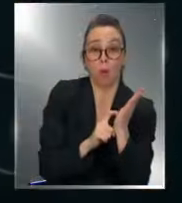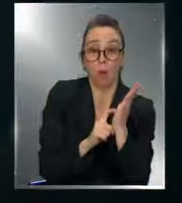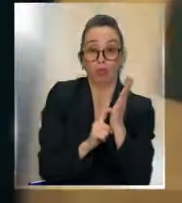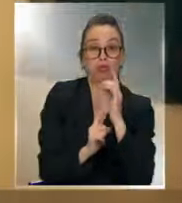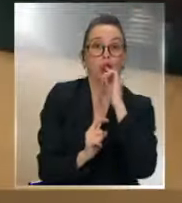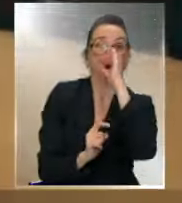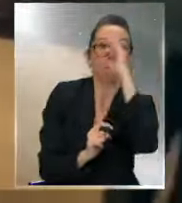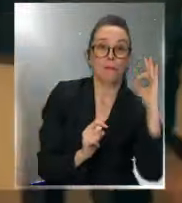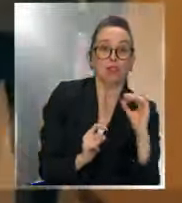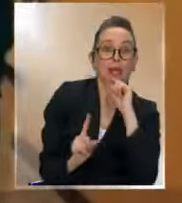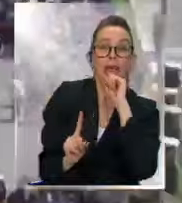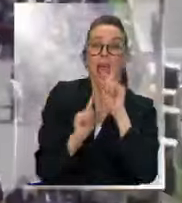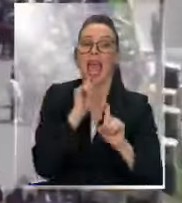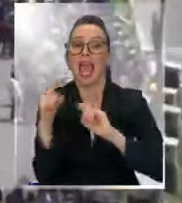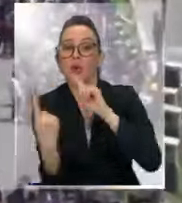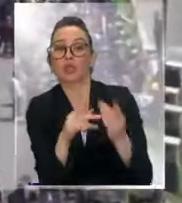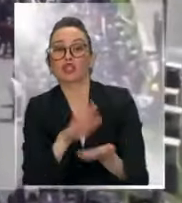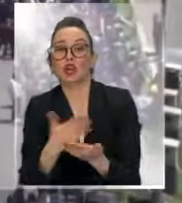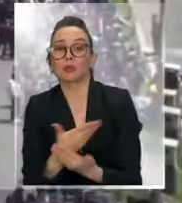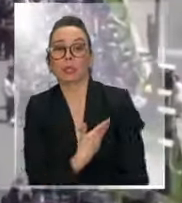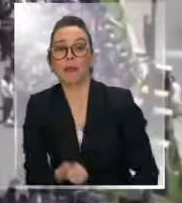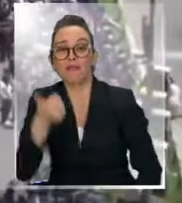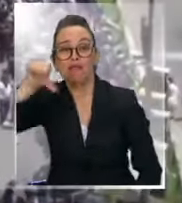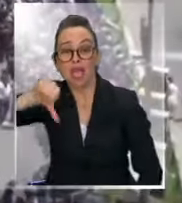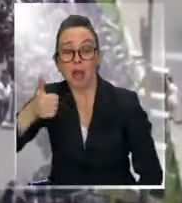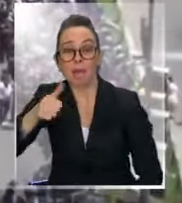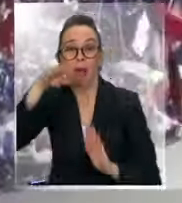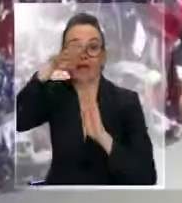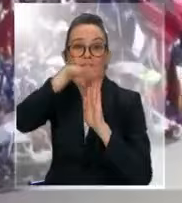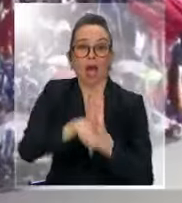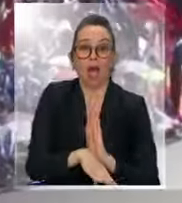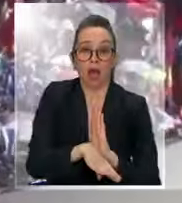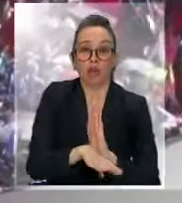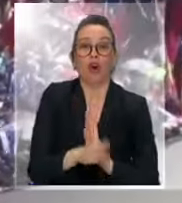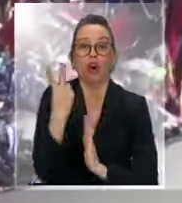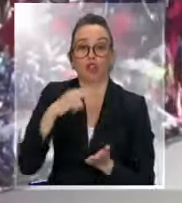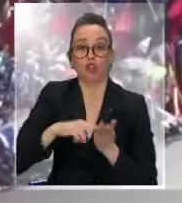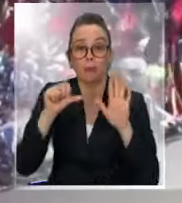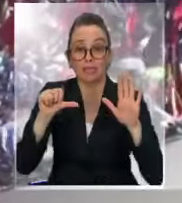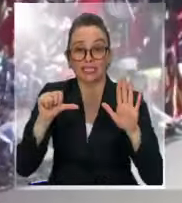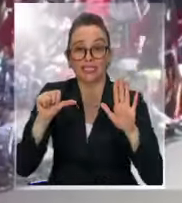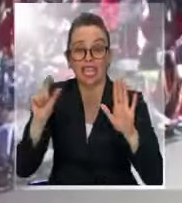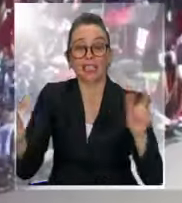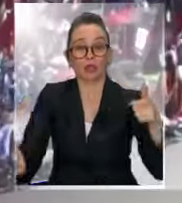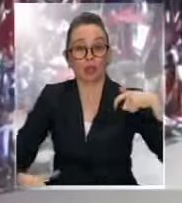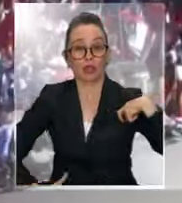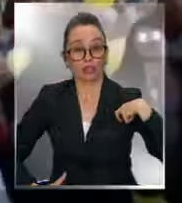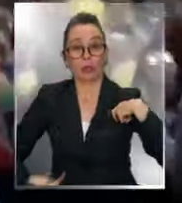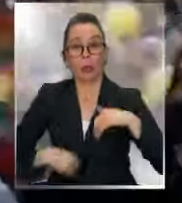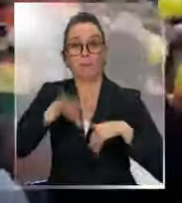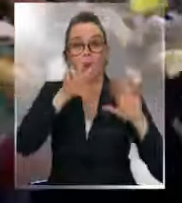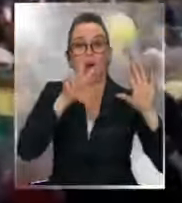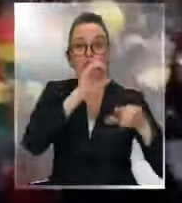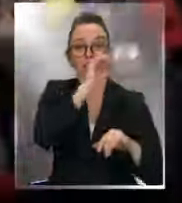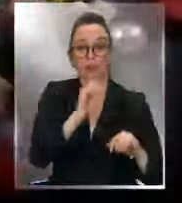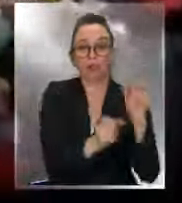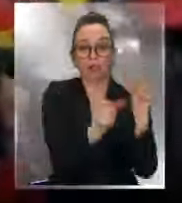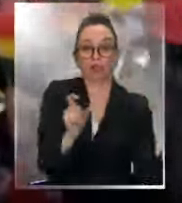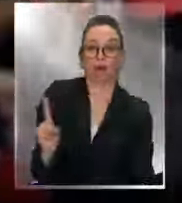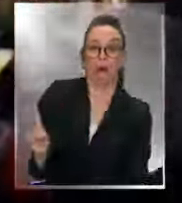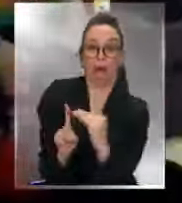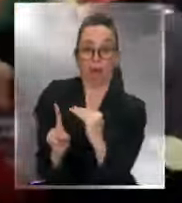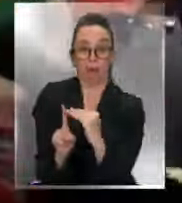entonces evidentes. Si al asumir en 2006 la aprobación a Evo Morales superaba el 80%, en enero de este